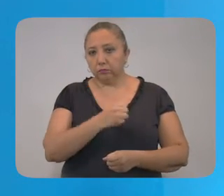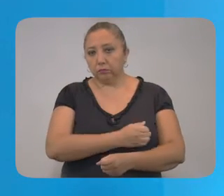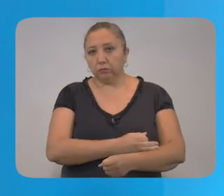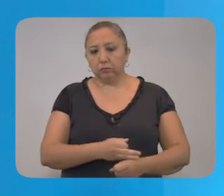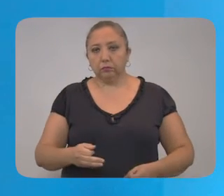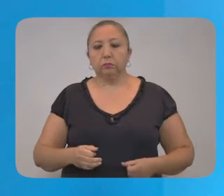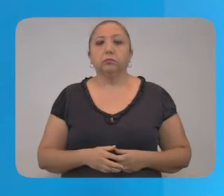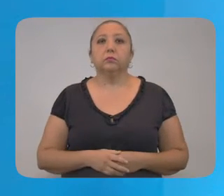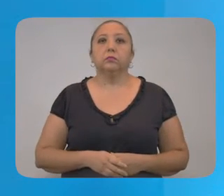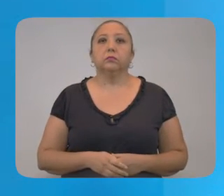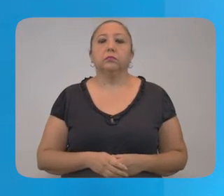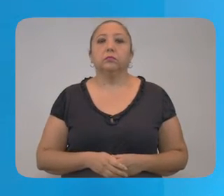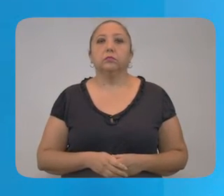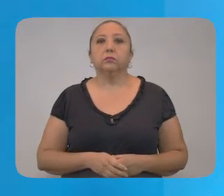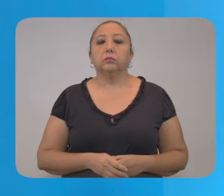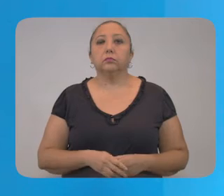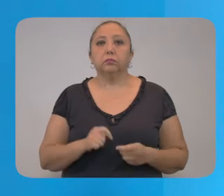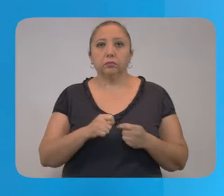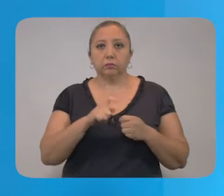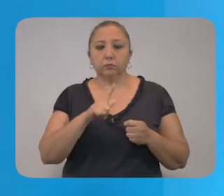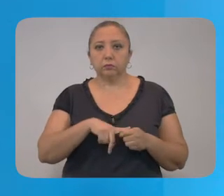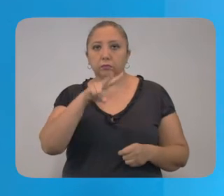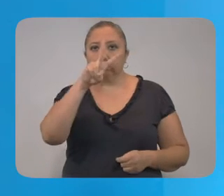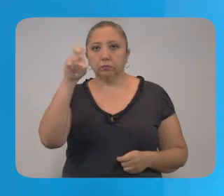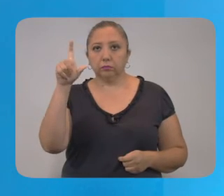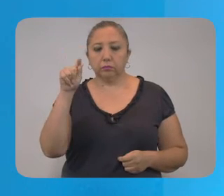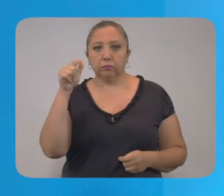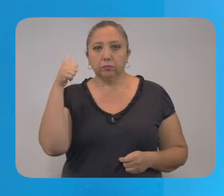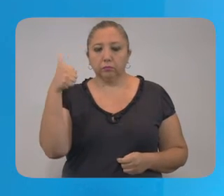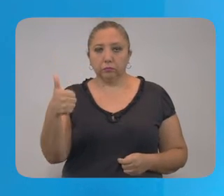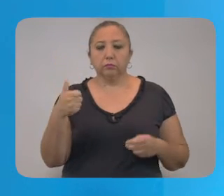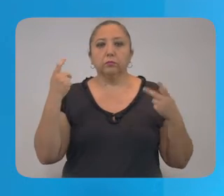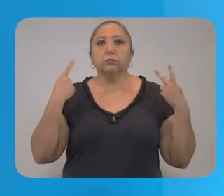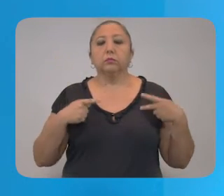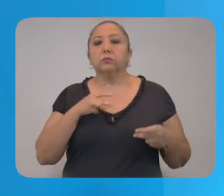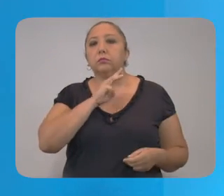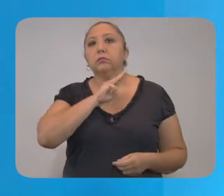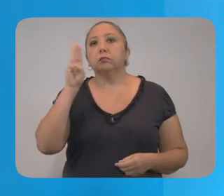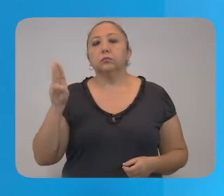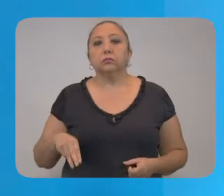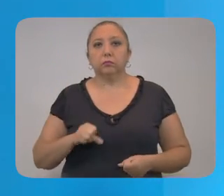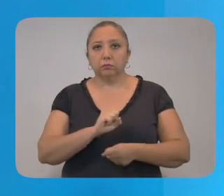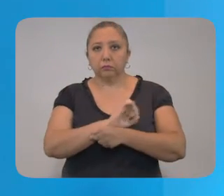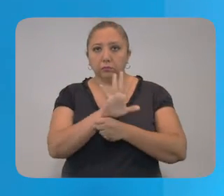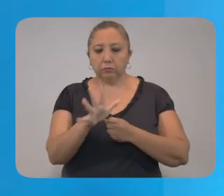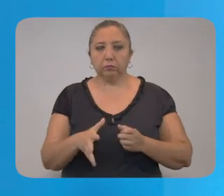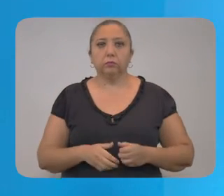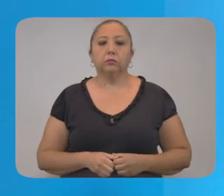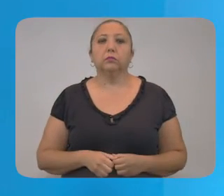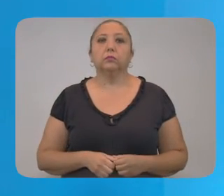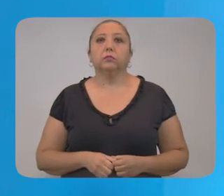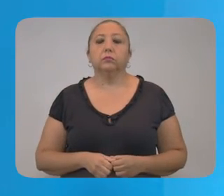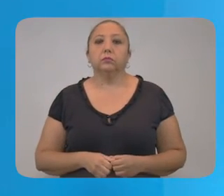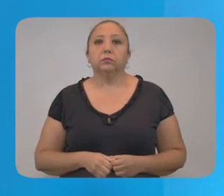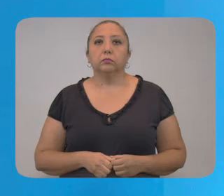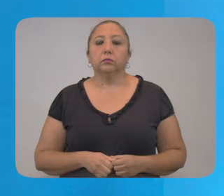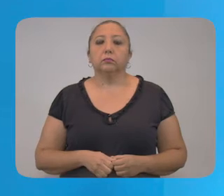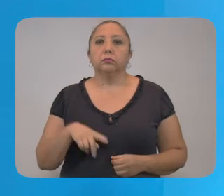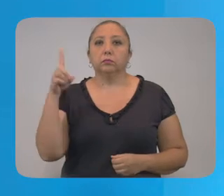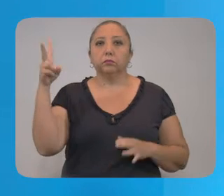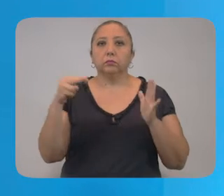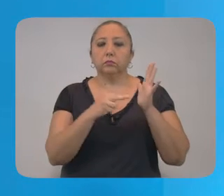reporta asintomático. En total, son 276 las personas fallecidas a causa del coronavirus. De